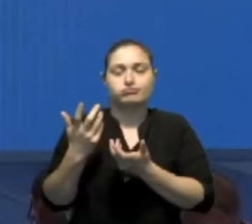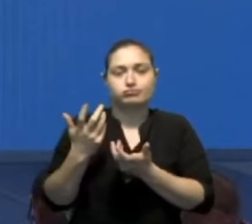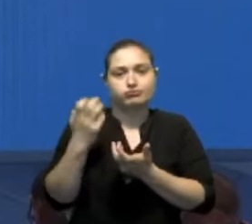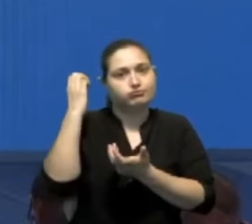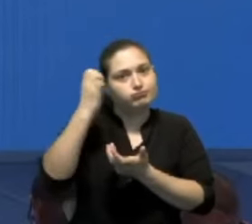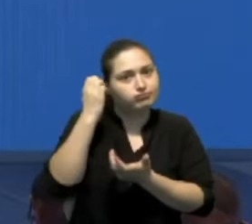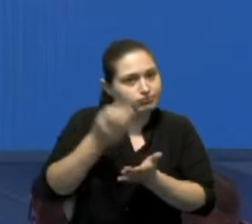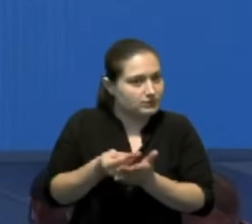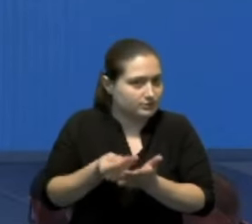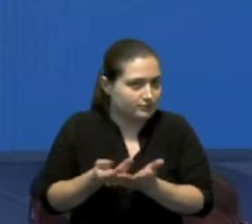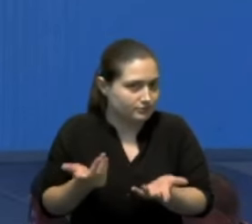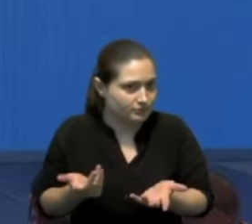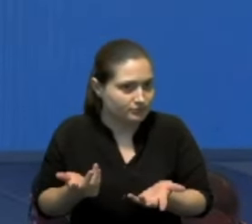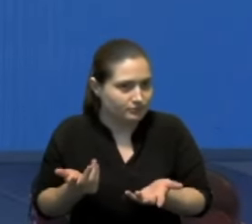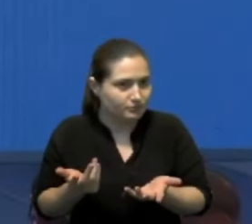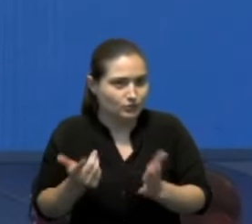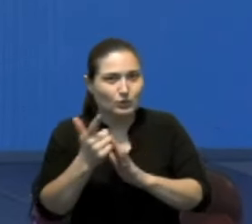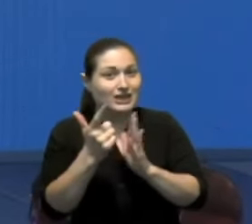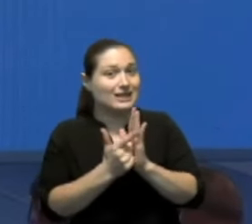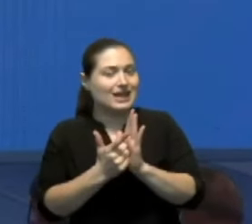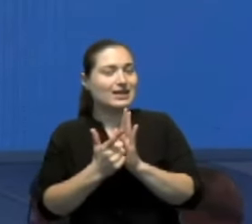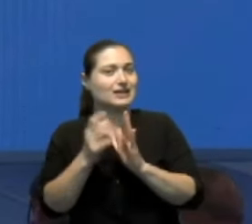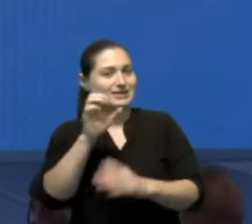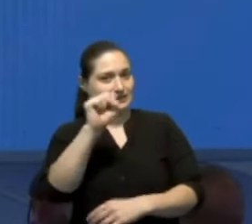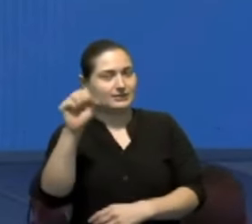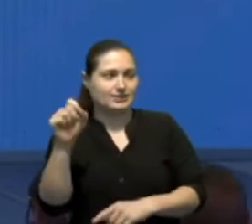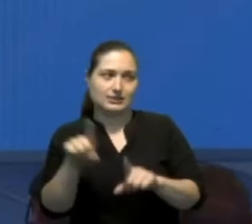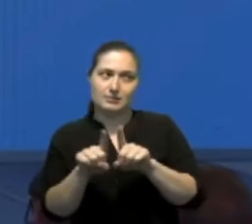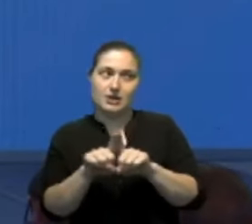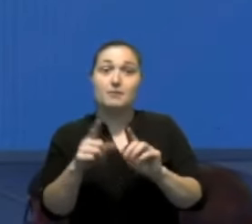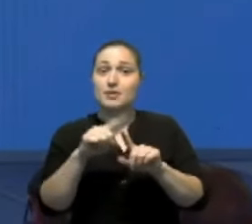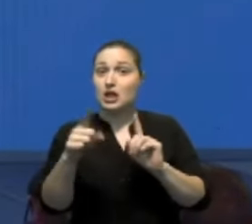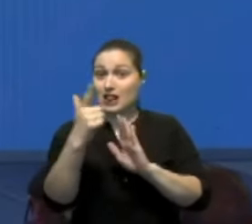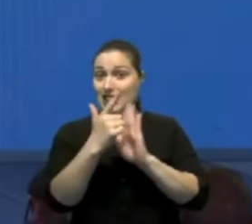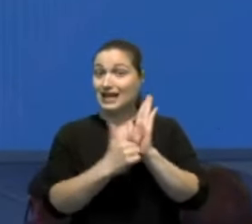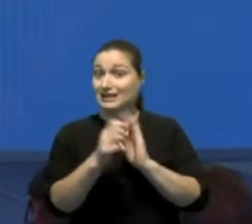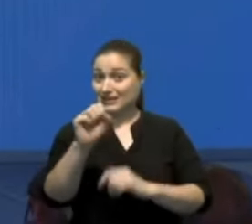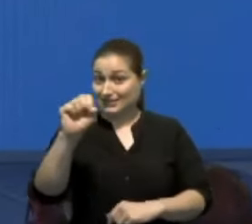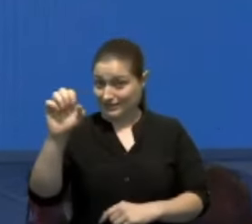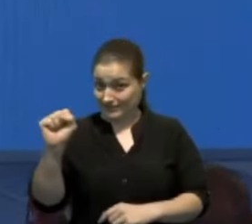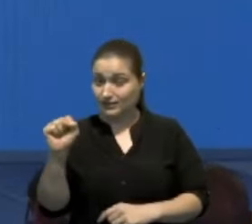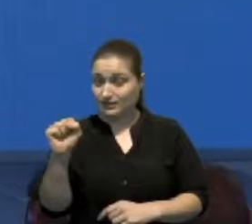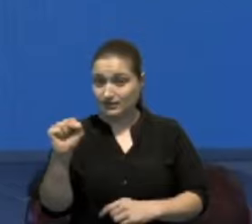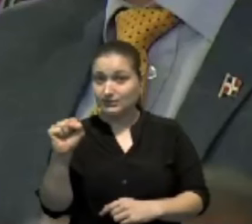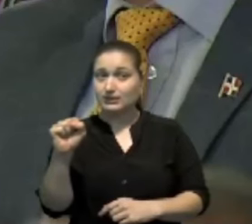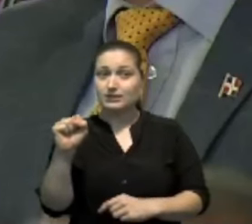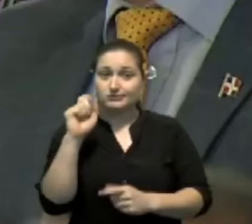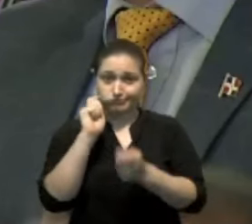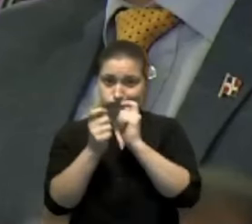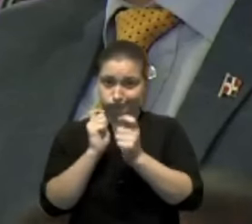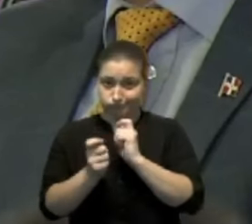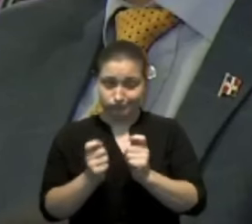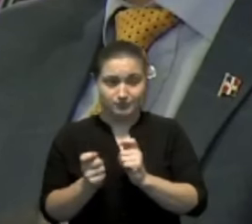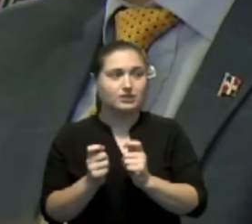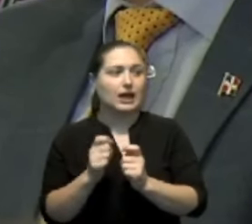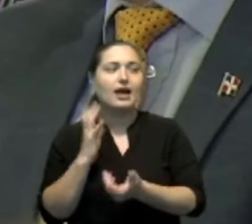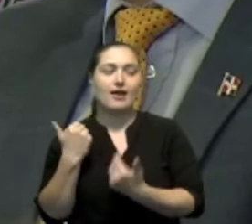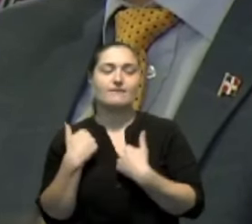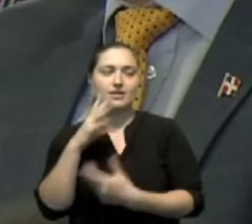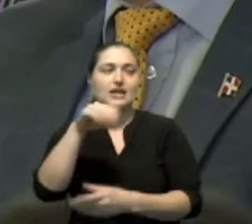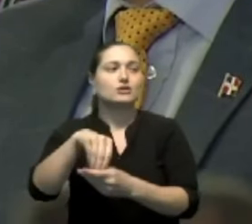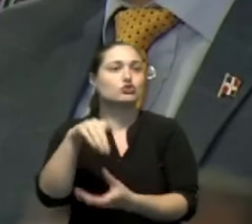seguridad social eso queda pendiente pero en esa ley de seguridad social y también ahí tiene que ver también la atención primaria